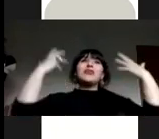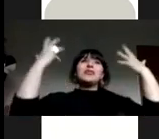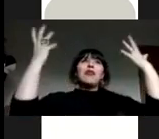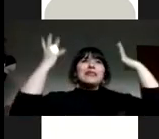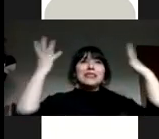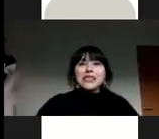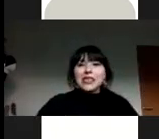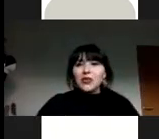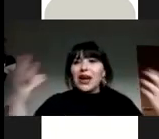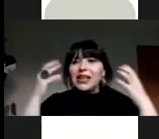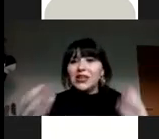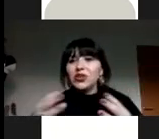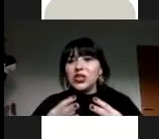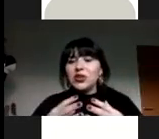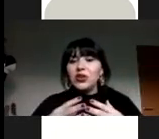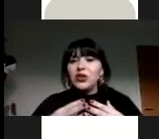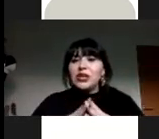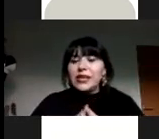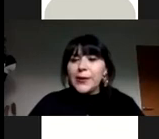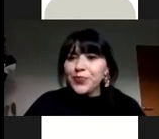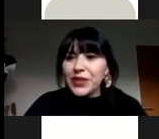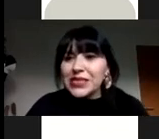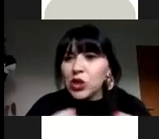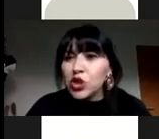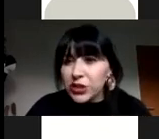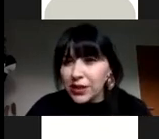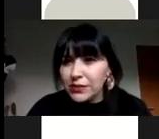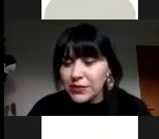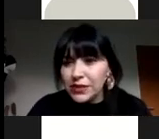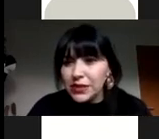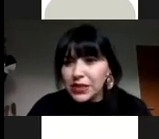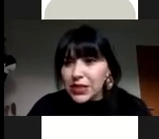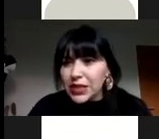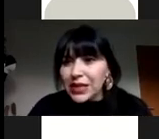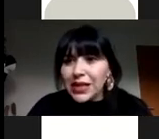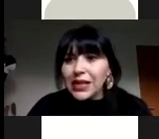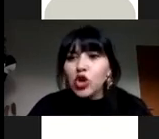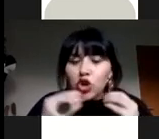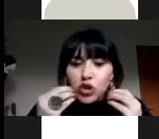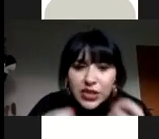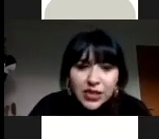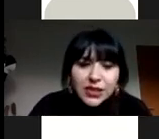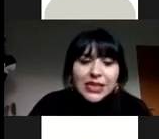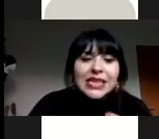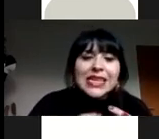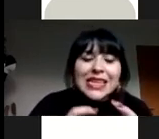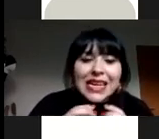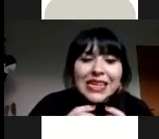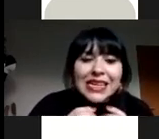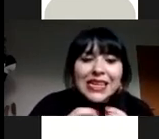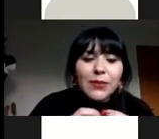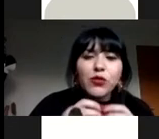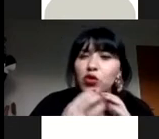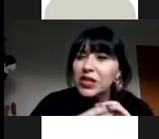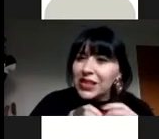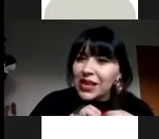haya encontrado más sentido al diagnóstico psicosocial, al conocer